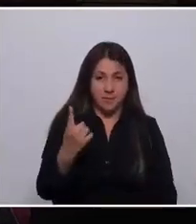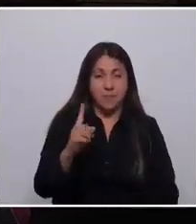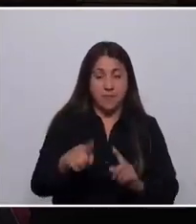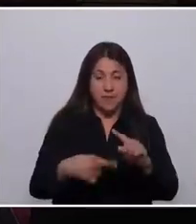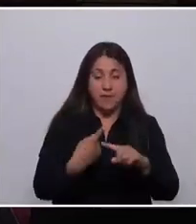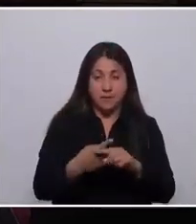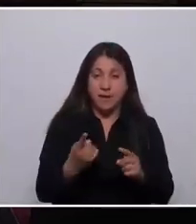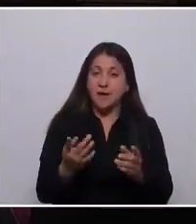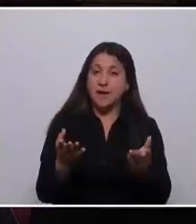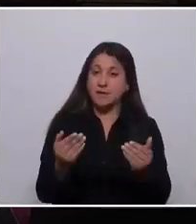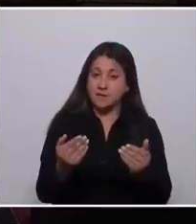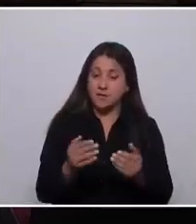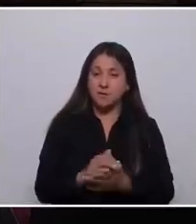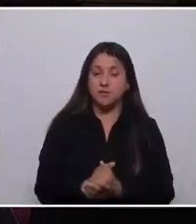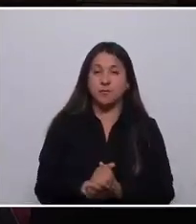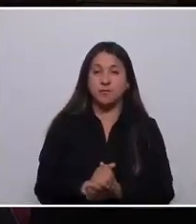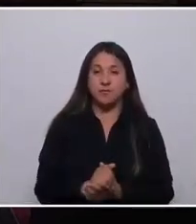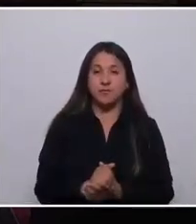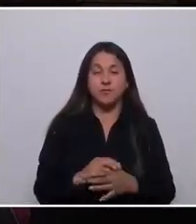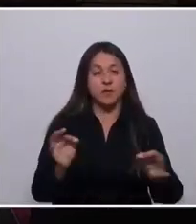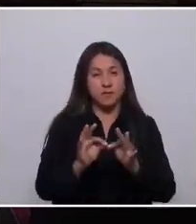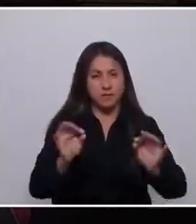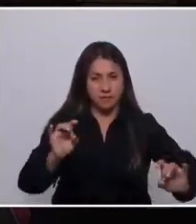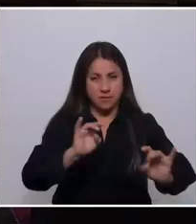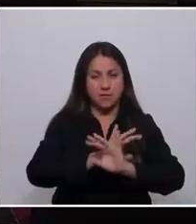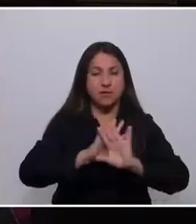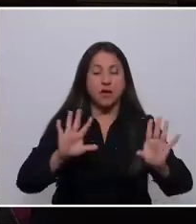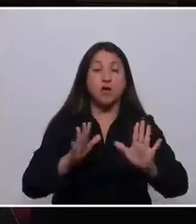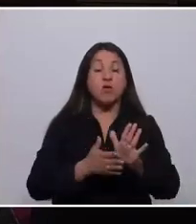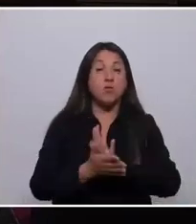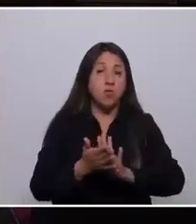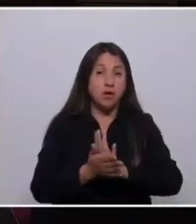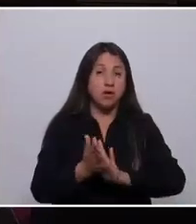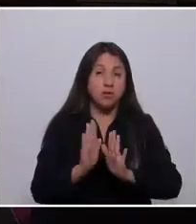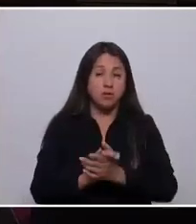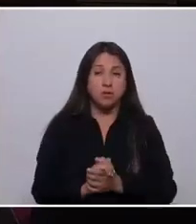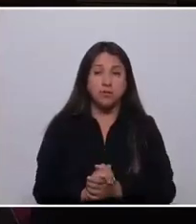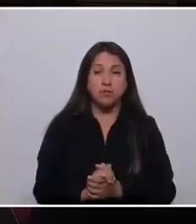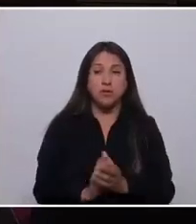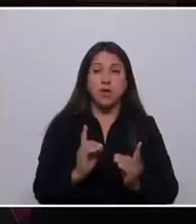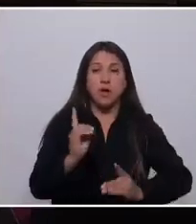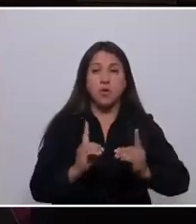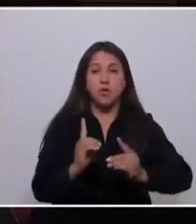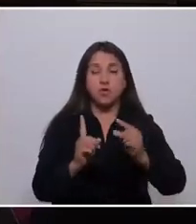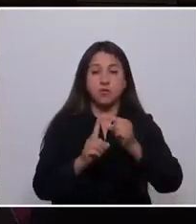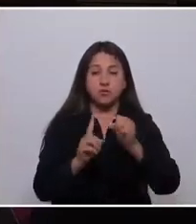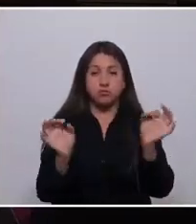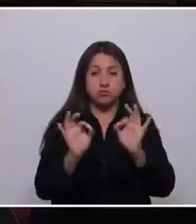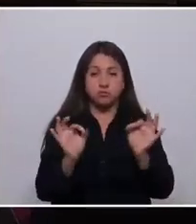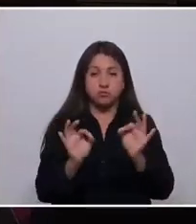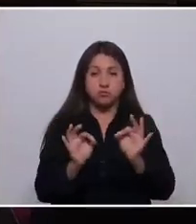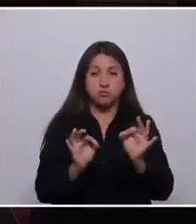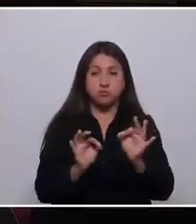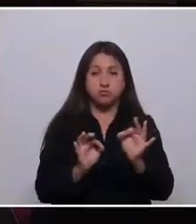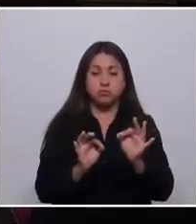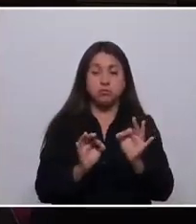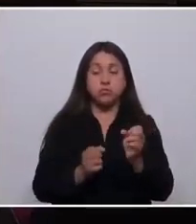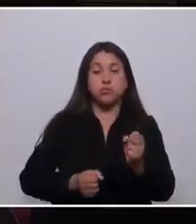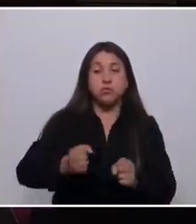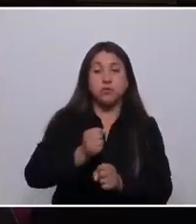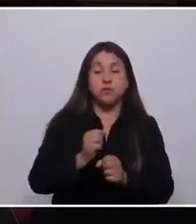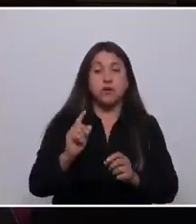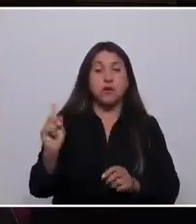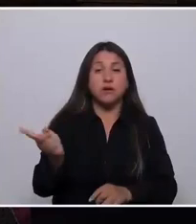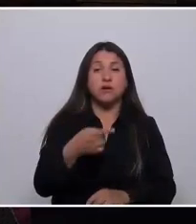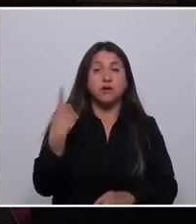necesario precisar que en el caso de aquellos preceptos contenidos en la indicación sustitutiva global que